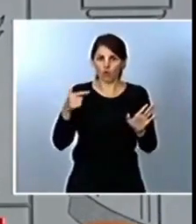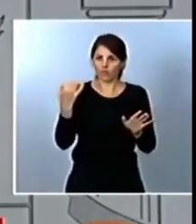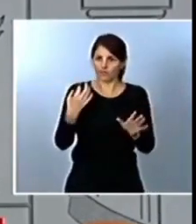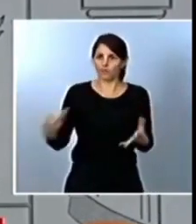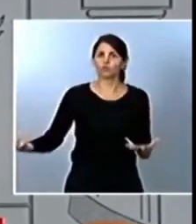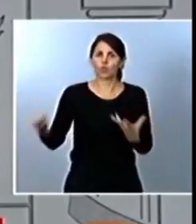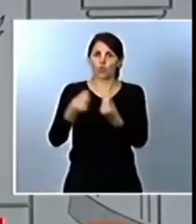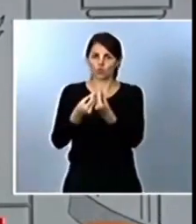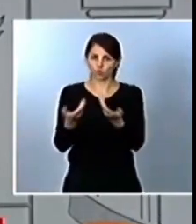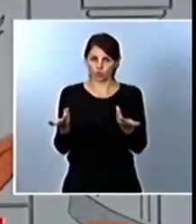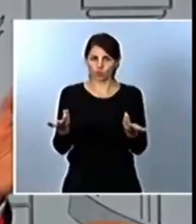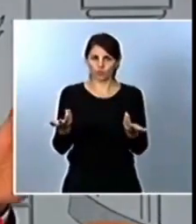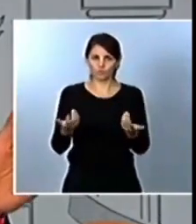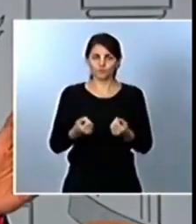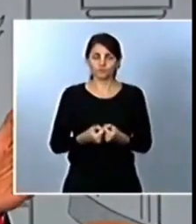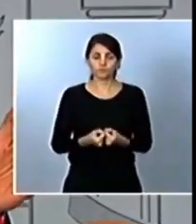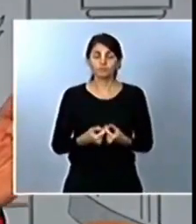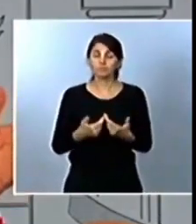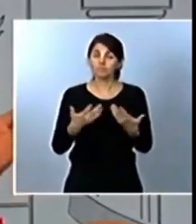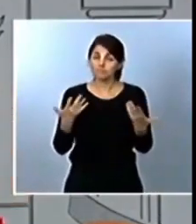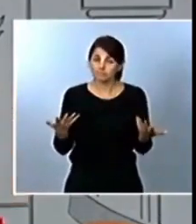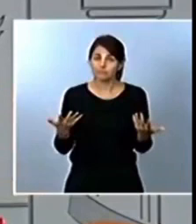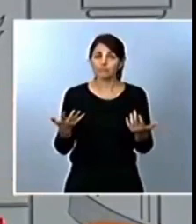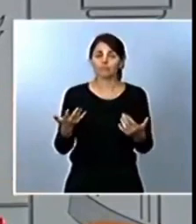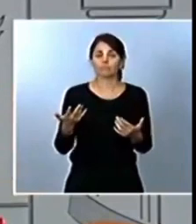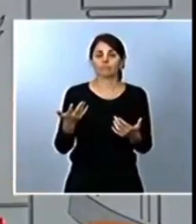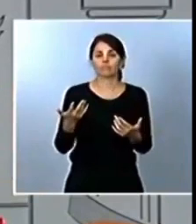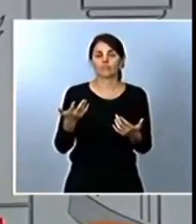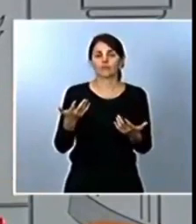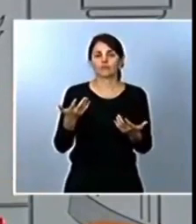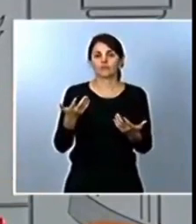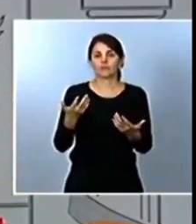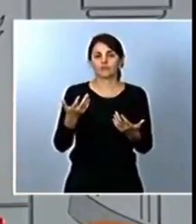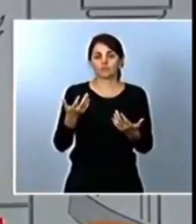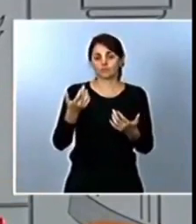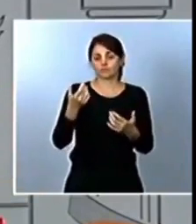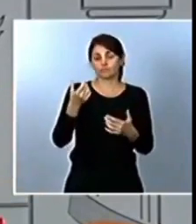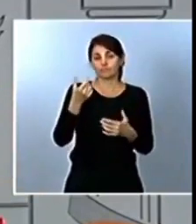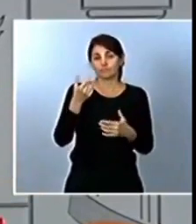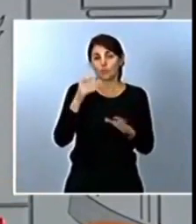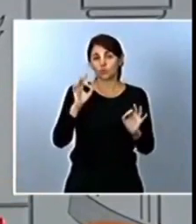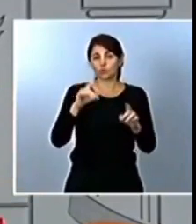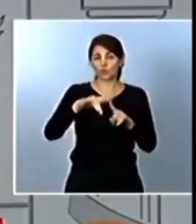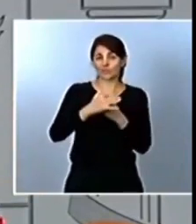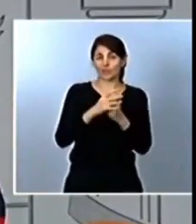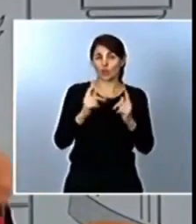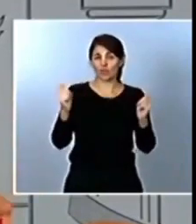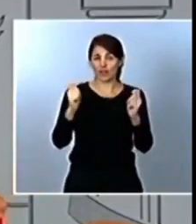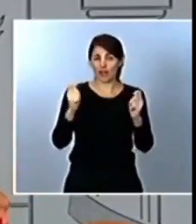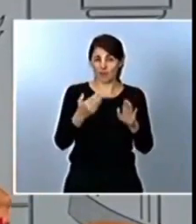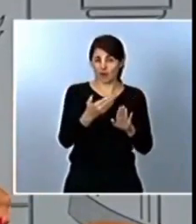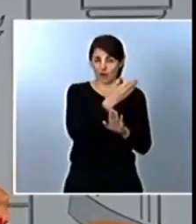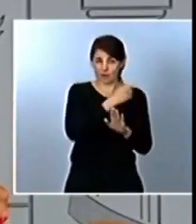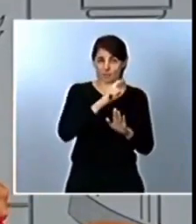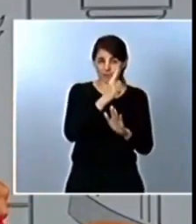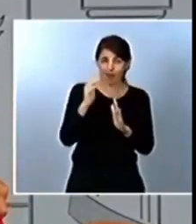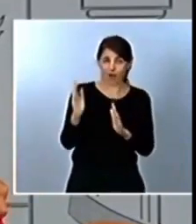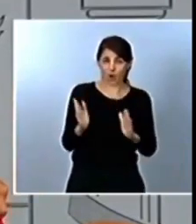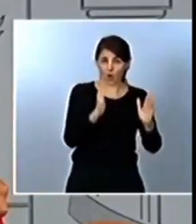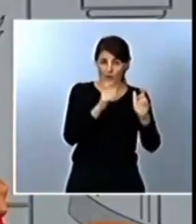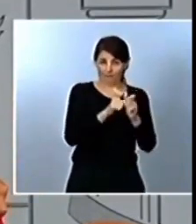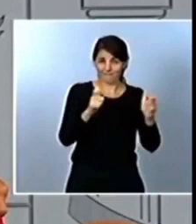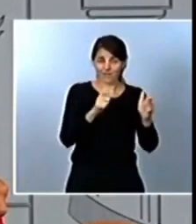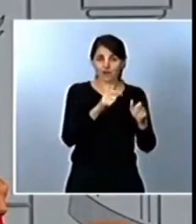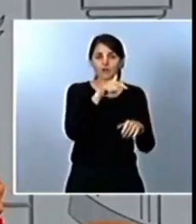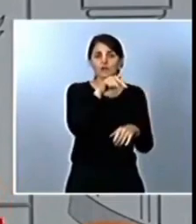es definir, como ya hicimos en las últimas semanas del estado de alarma en la primera ola, a los presidentes